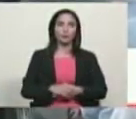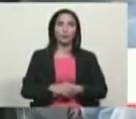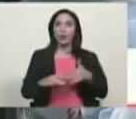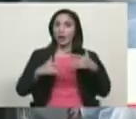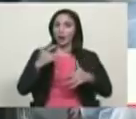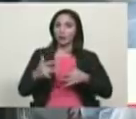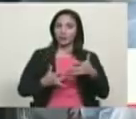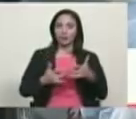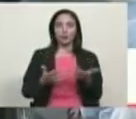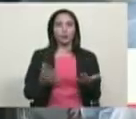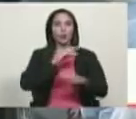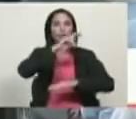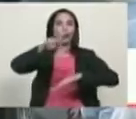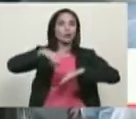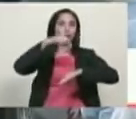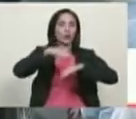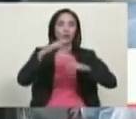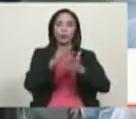jornada nacional